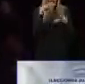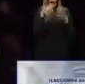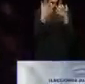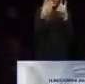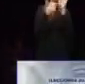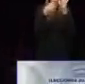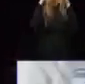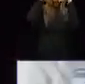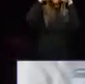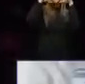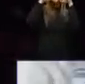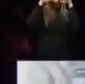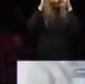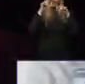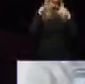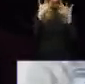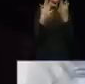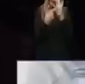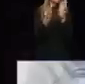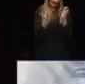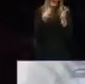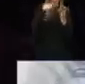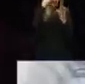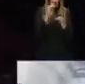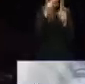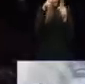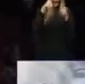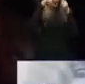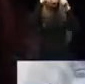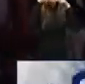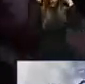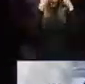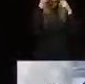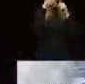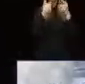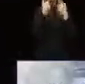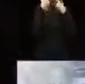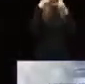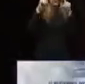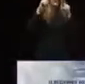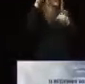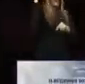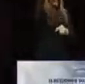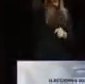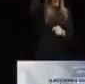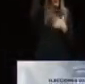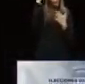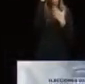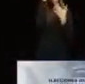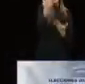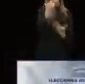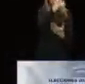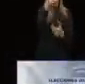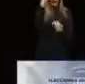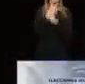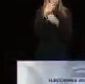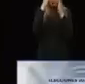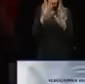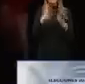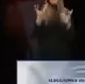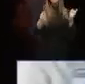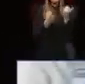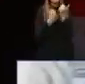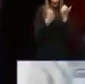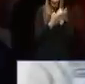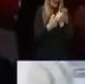fotografía que pues definitivamente con esa sonrisa él se declara en victoria y agradece a los guatemaltecos el apoyo que